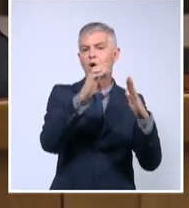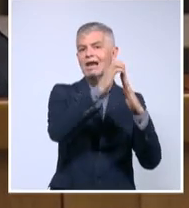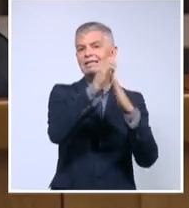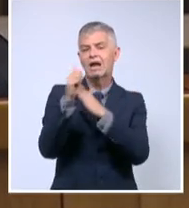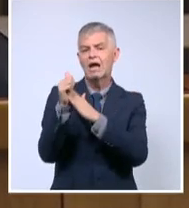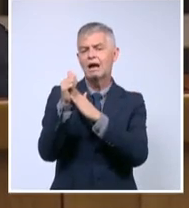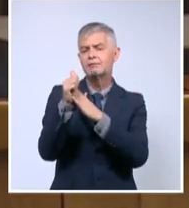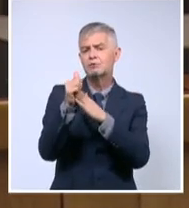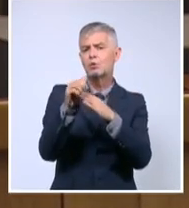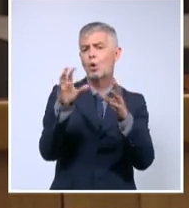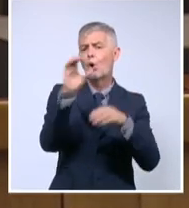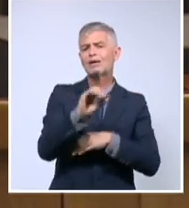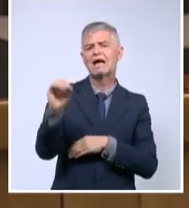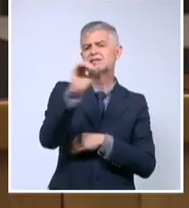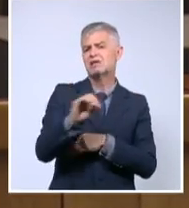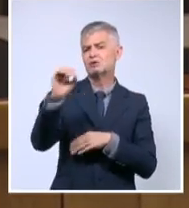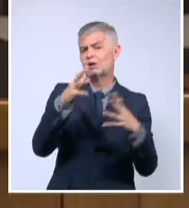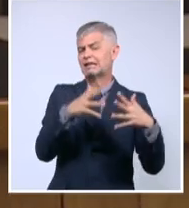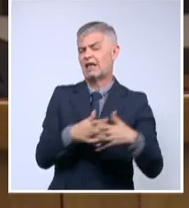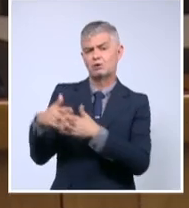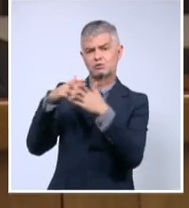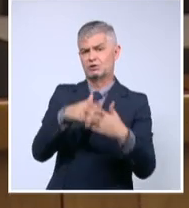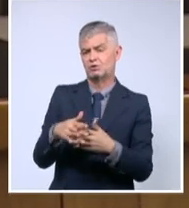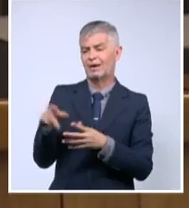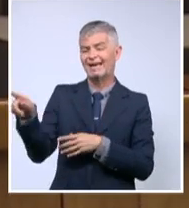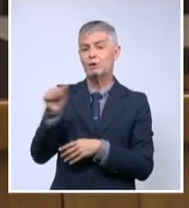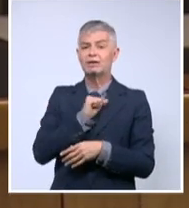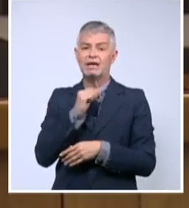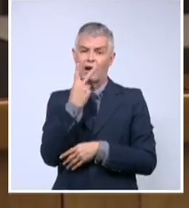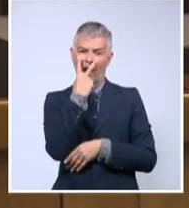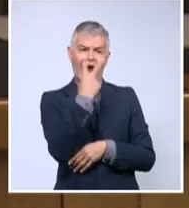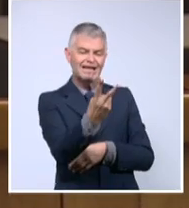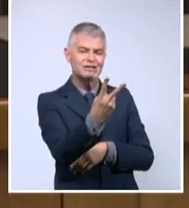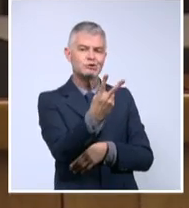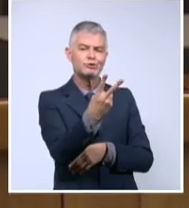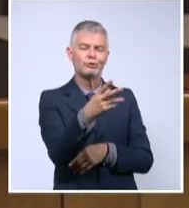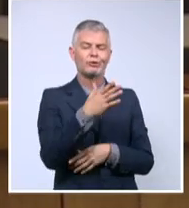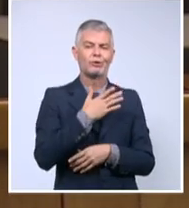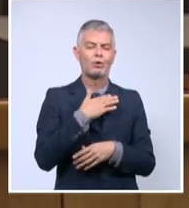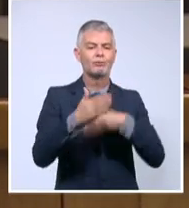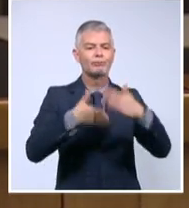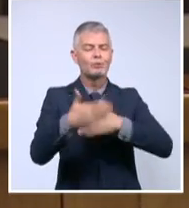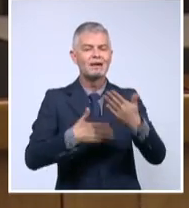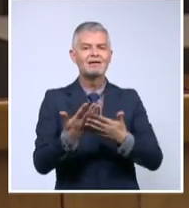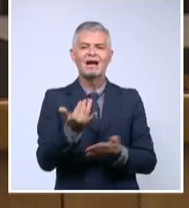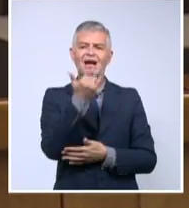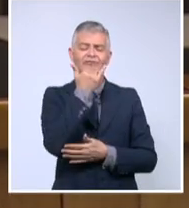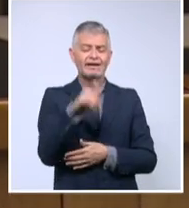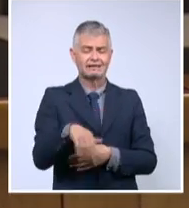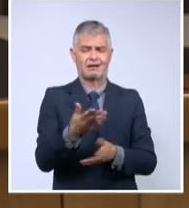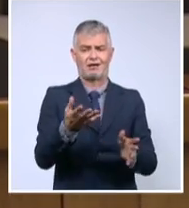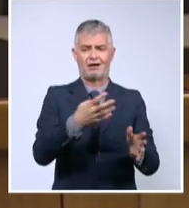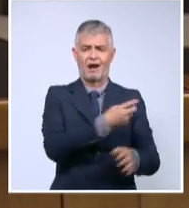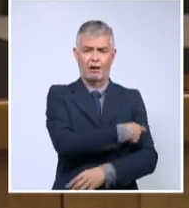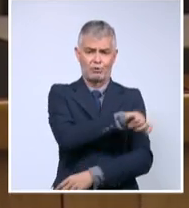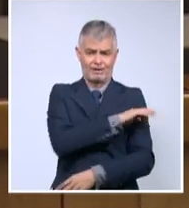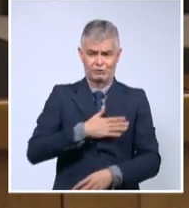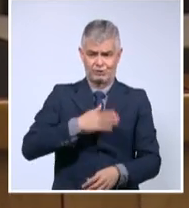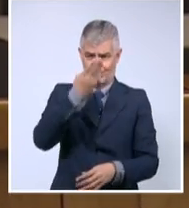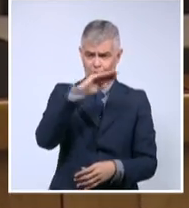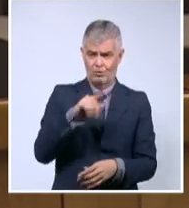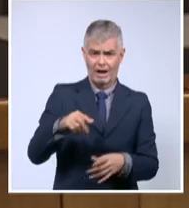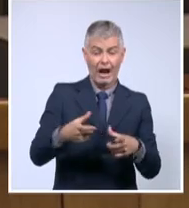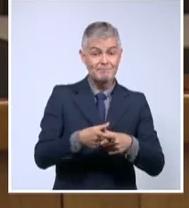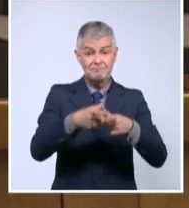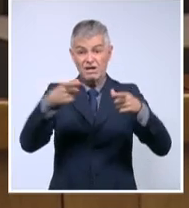USAID, la atención que hipócritamente dicen prestar a los problemas que afectan e irritan a la población, la mayoría